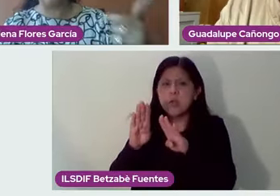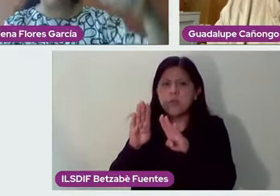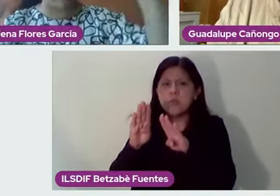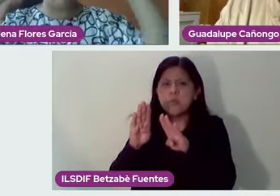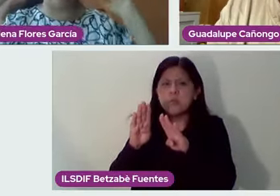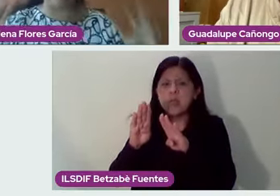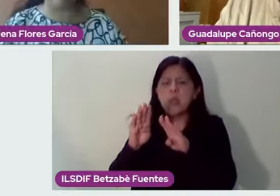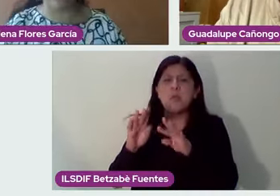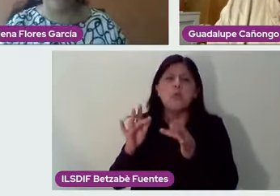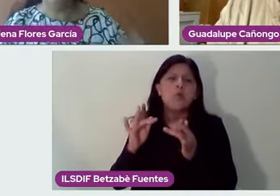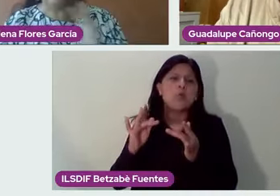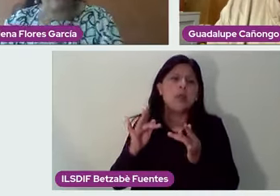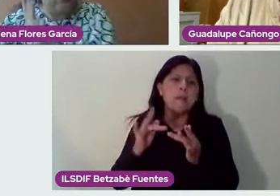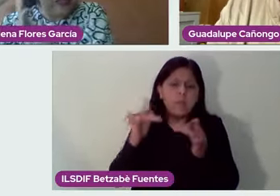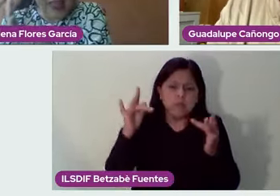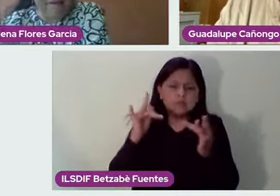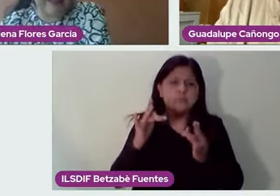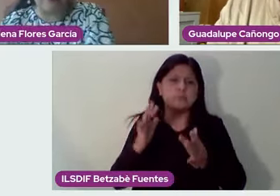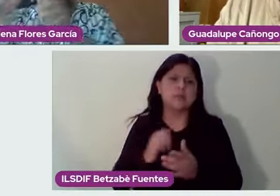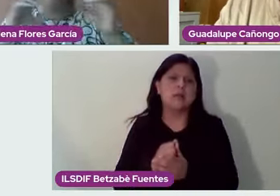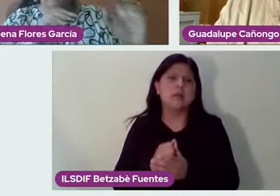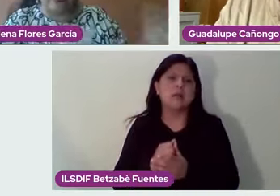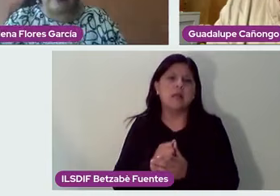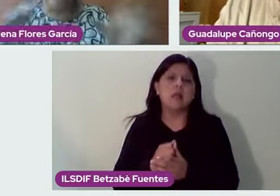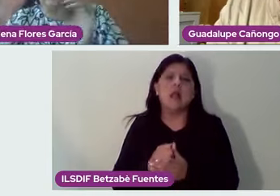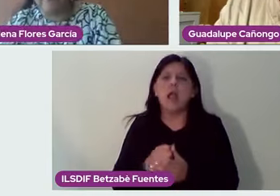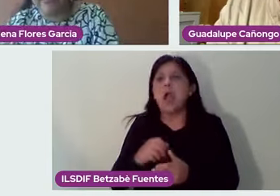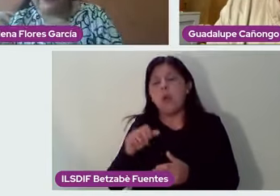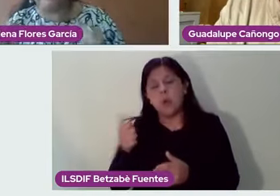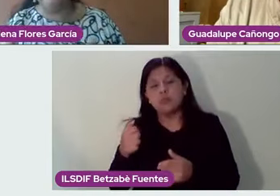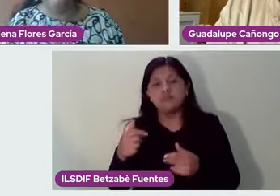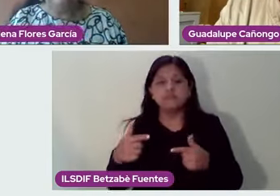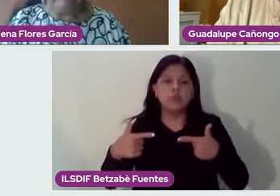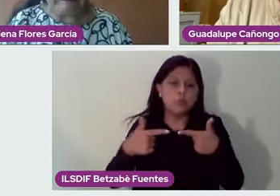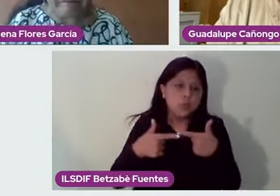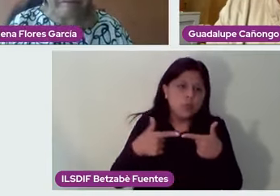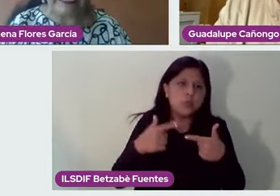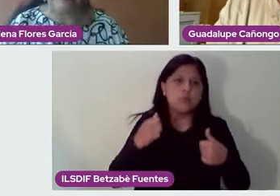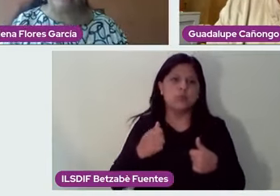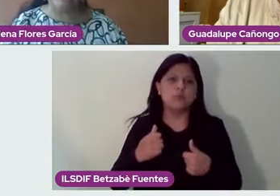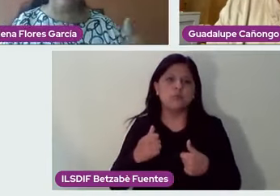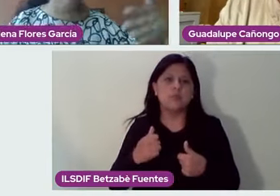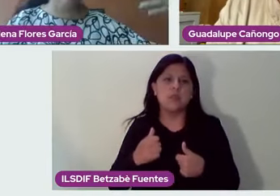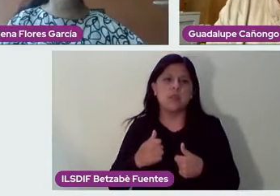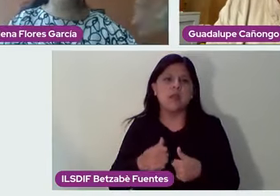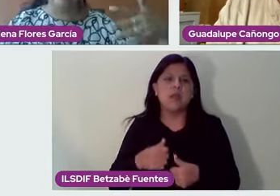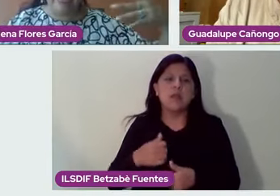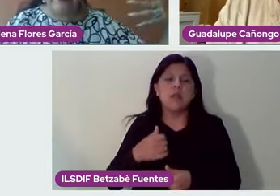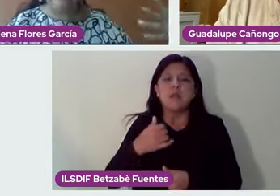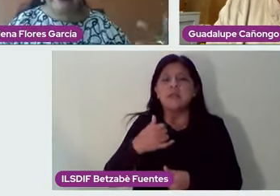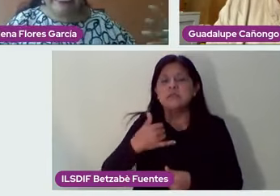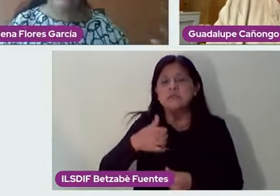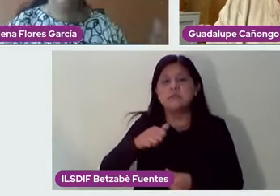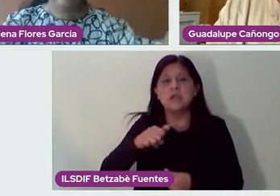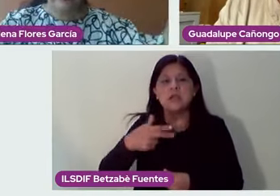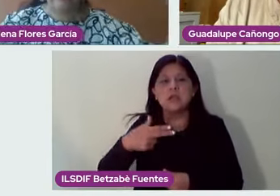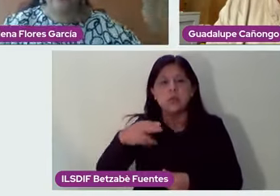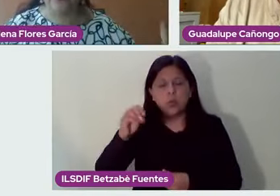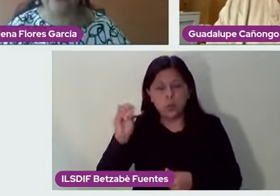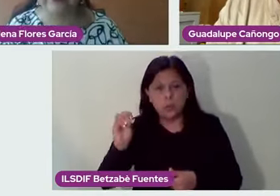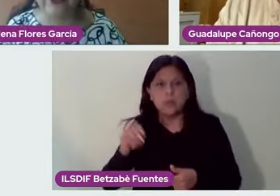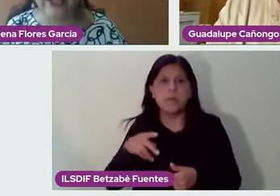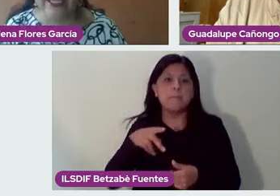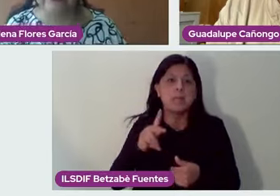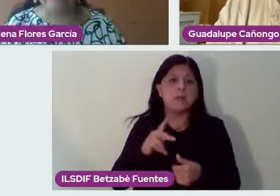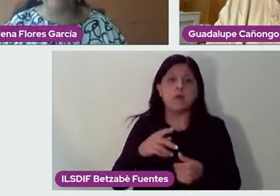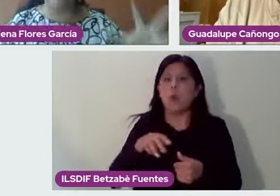información, ¿no? Que aquí en México se conoce nada más a Google, a Yahoo y a Bing. ¿No? Entonces, hablar ya del